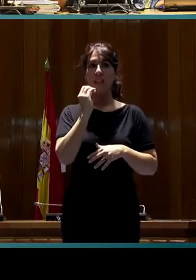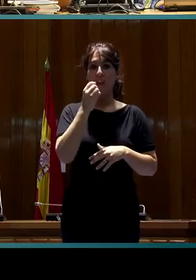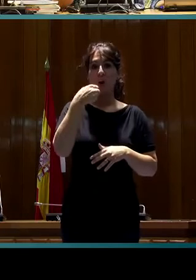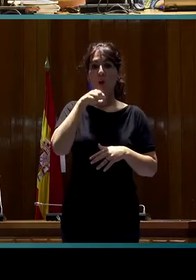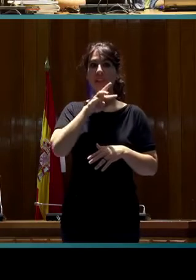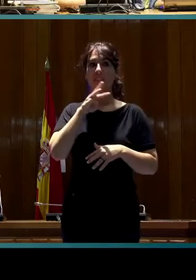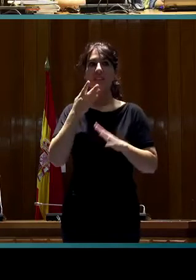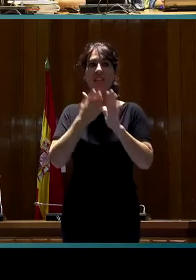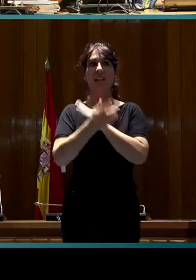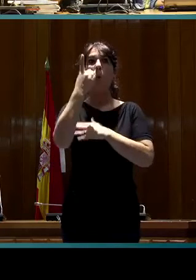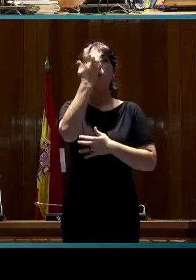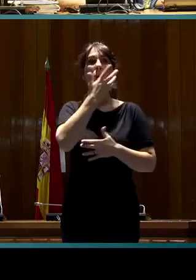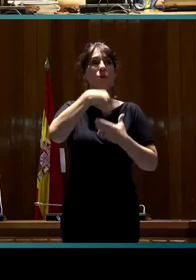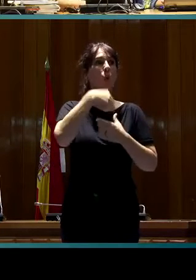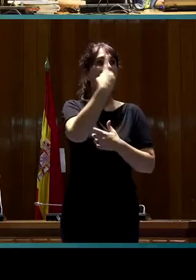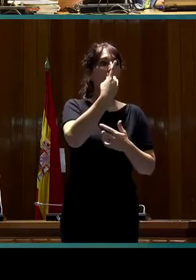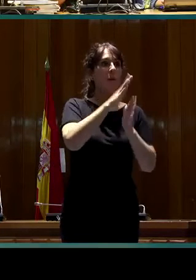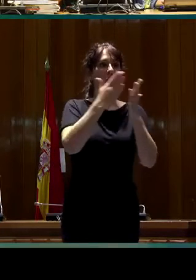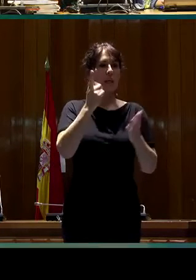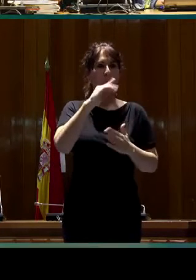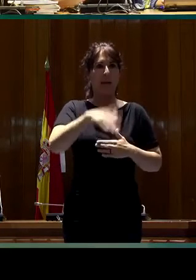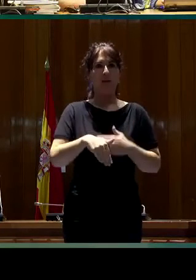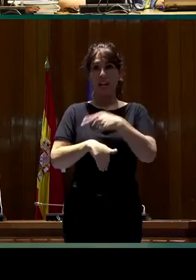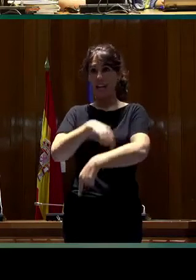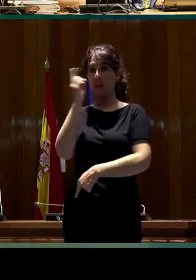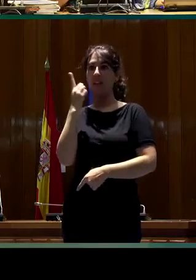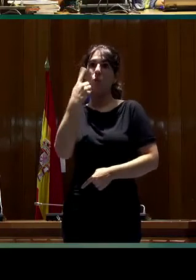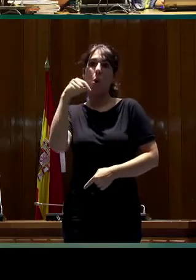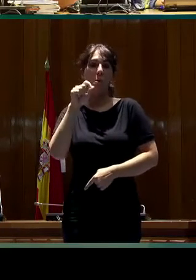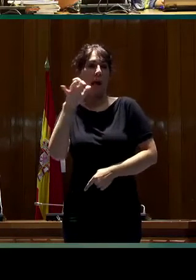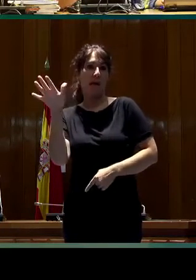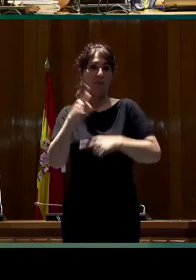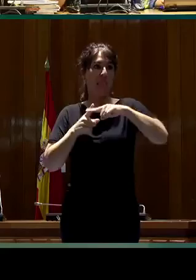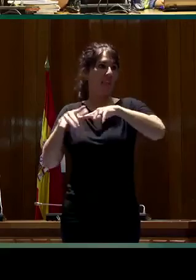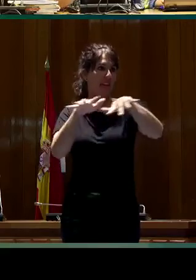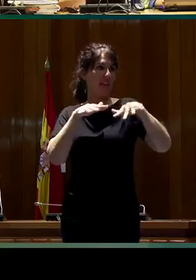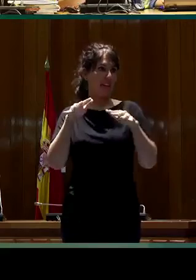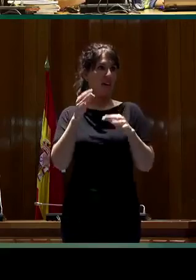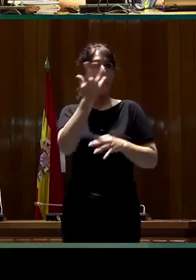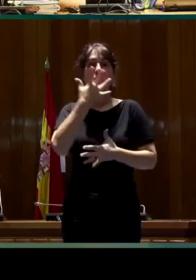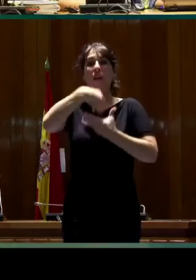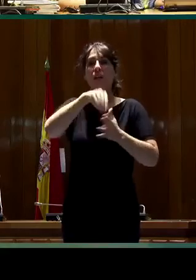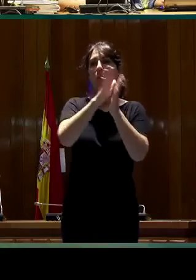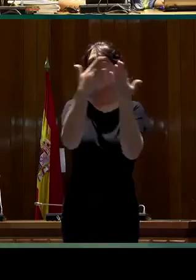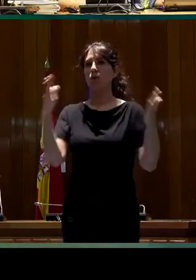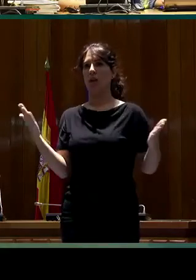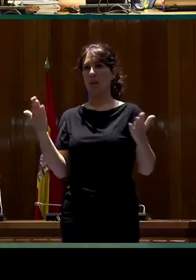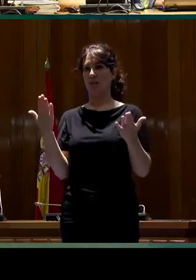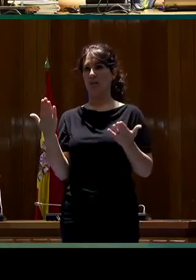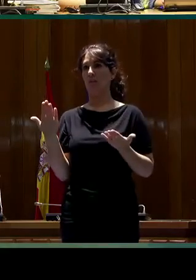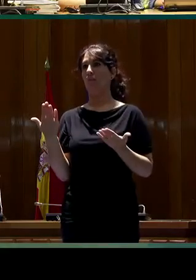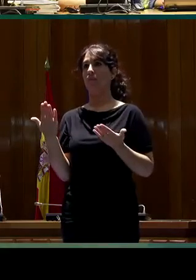sea, no llega ni a un cuento por biblioteca. Aquí en Madrid es 1 y un poquito más. Realmente en todas las bibliotecas de la Comunidad de Madrid he encontrado 92